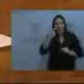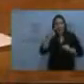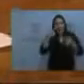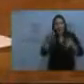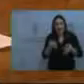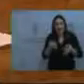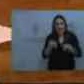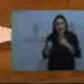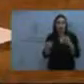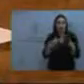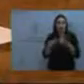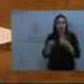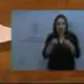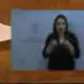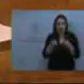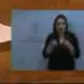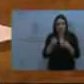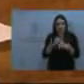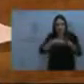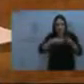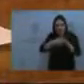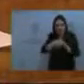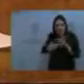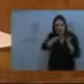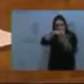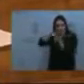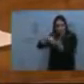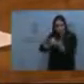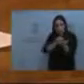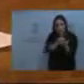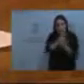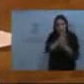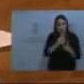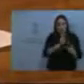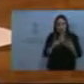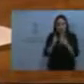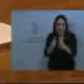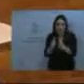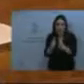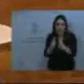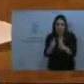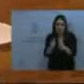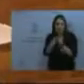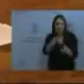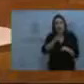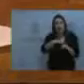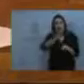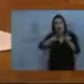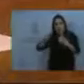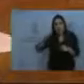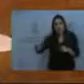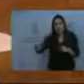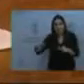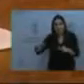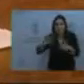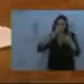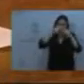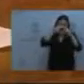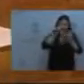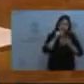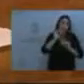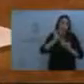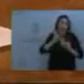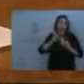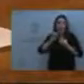la coordinación del acceso a los centros, servicios o unidades de referencia entre los pacientes, fundamentalmente de Luca y del